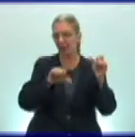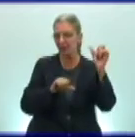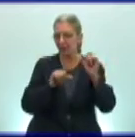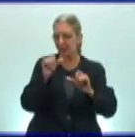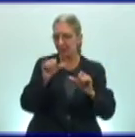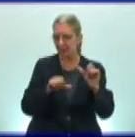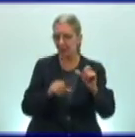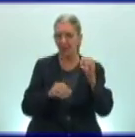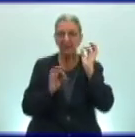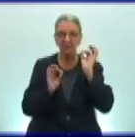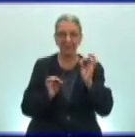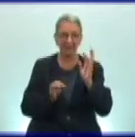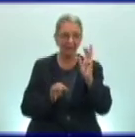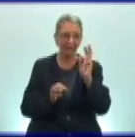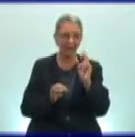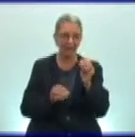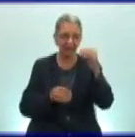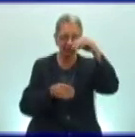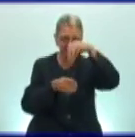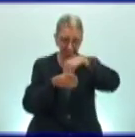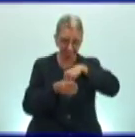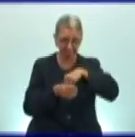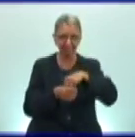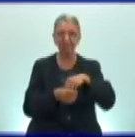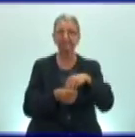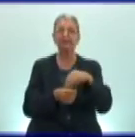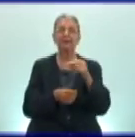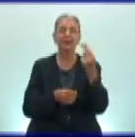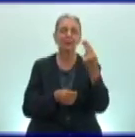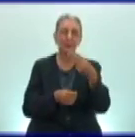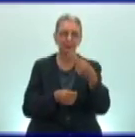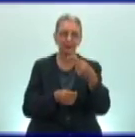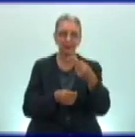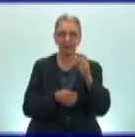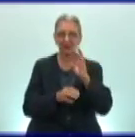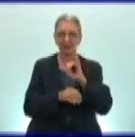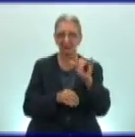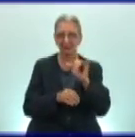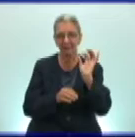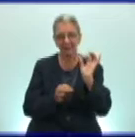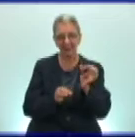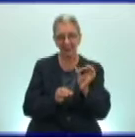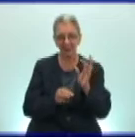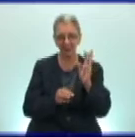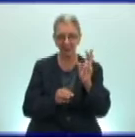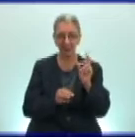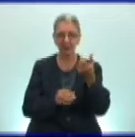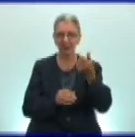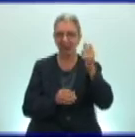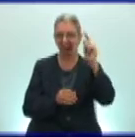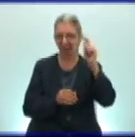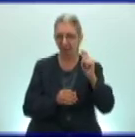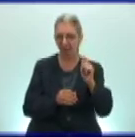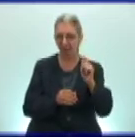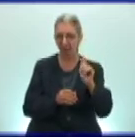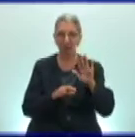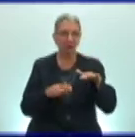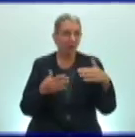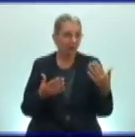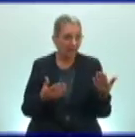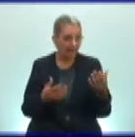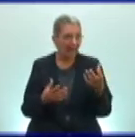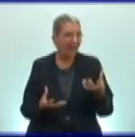protones en el núcleo y por tanto igual número atómico. Les pregunto entonces, ¿cuál será la